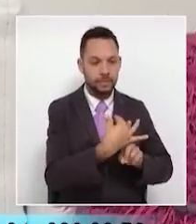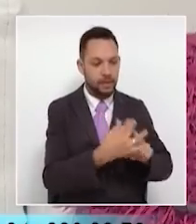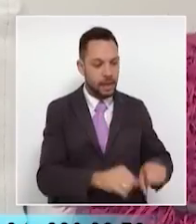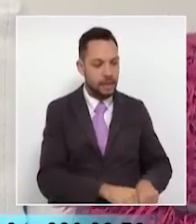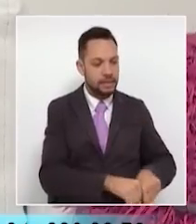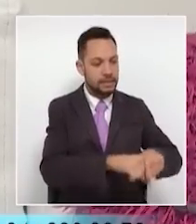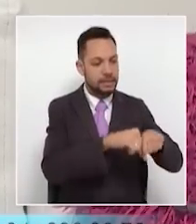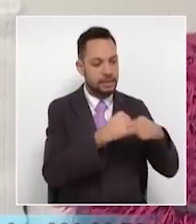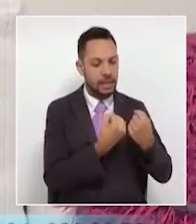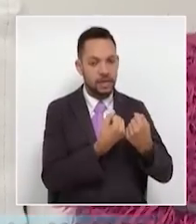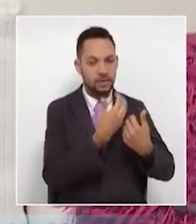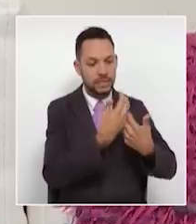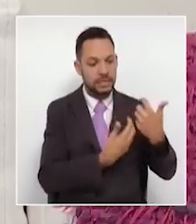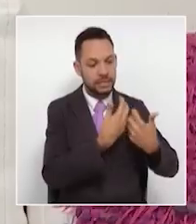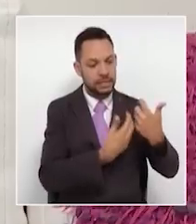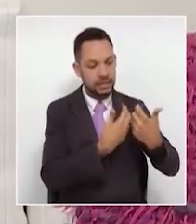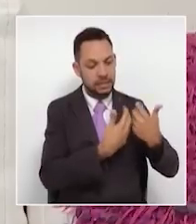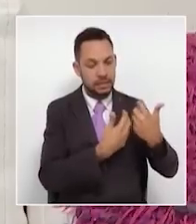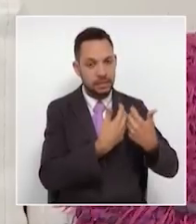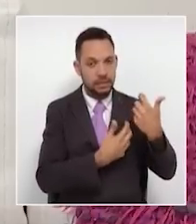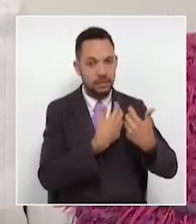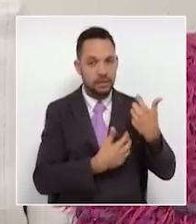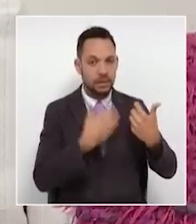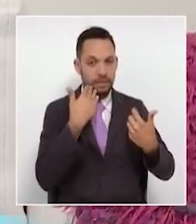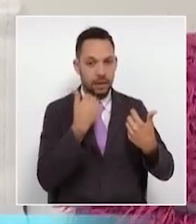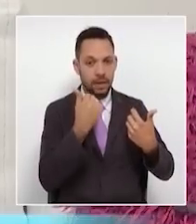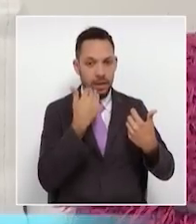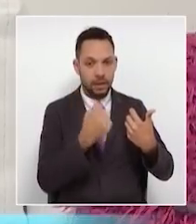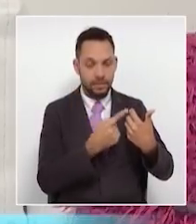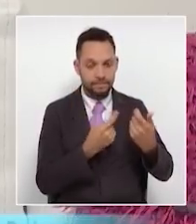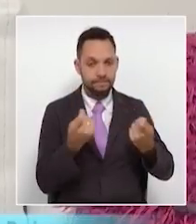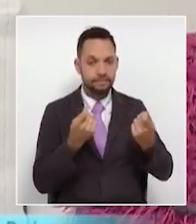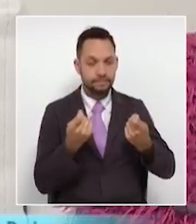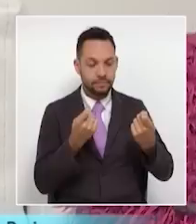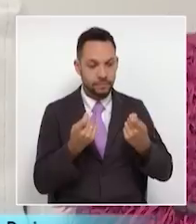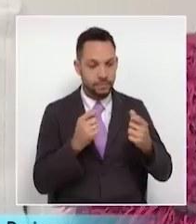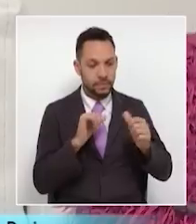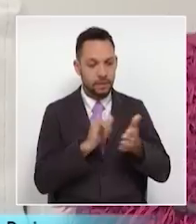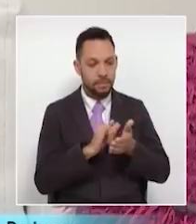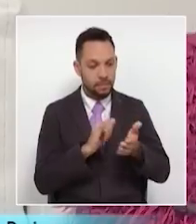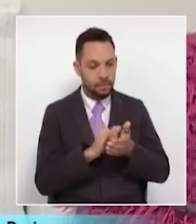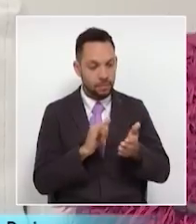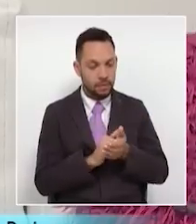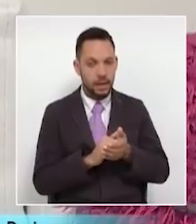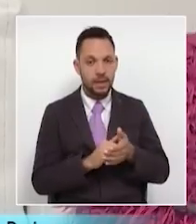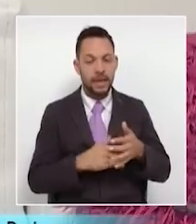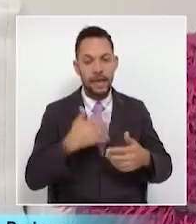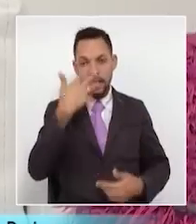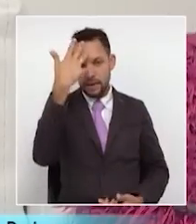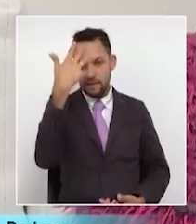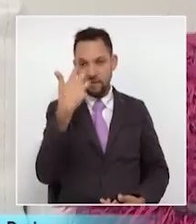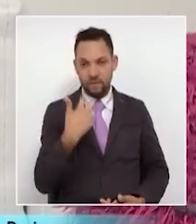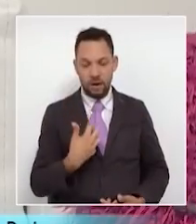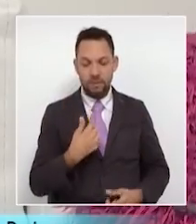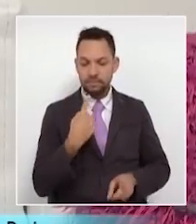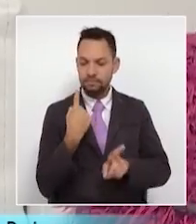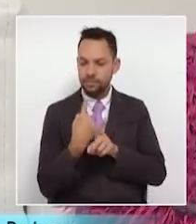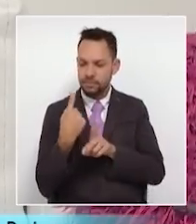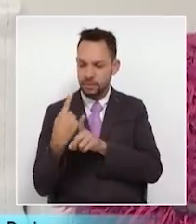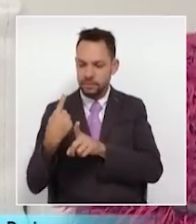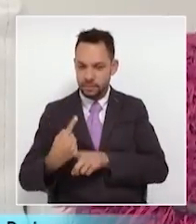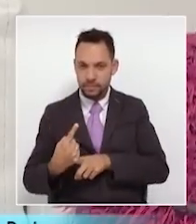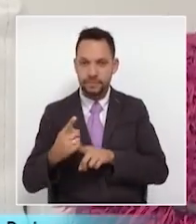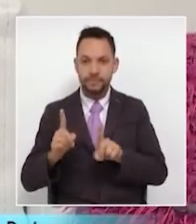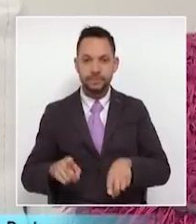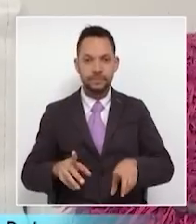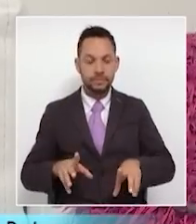por eso es muy importante mantener un nivel adecuado de hormonas hacerse los exámenes correspondientes en las mujeres la